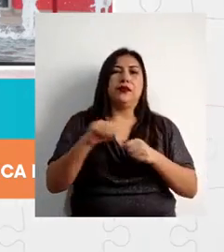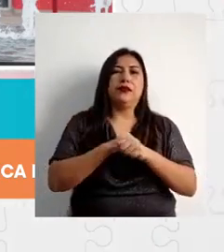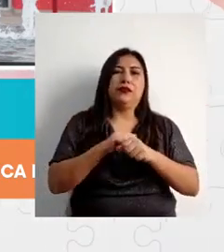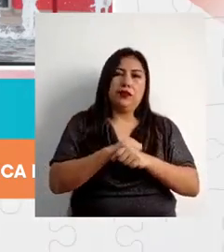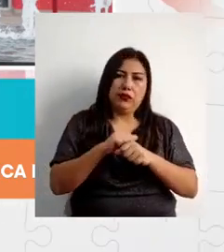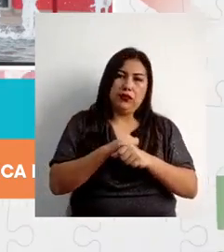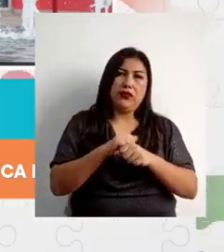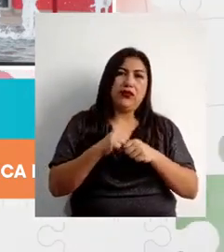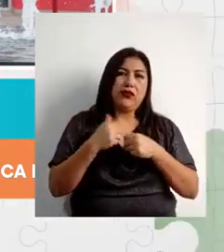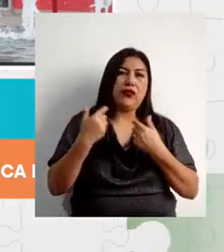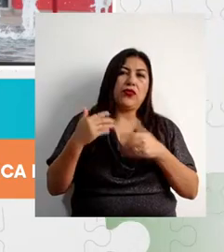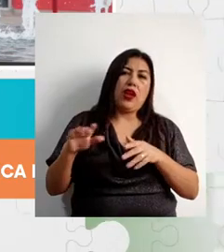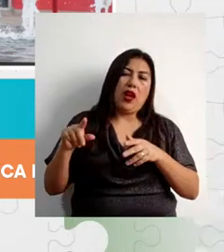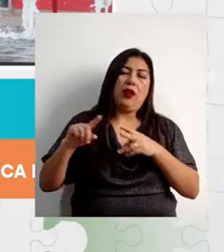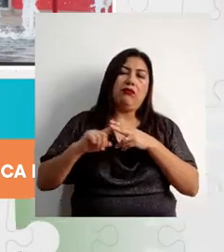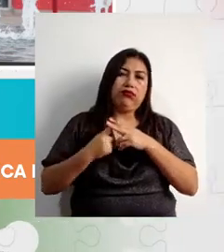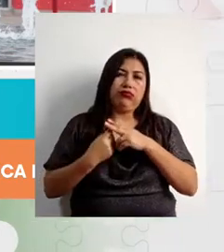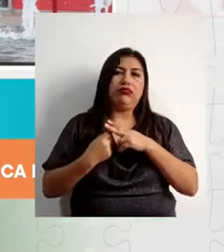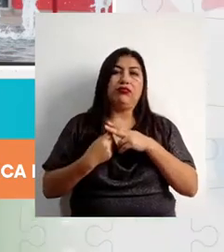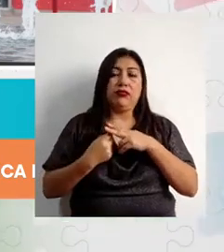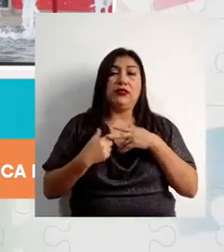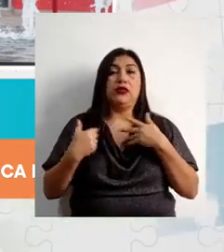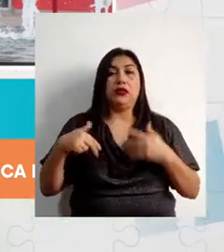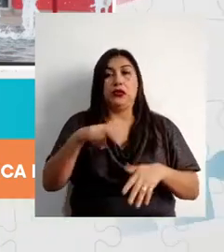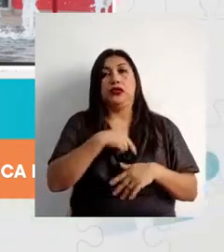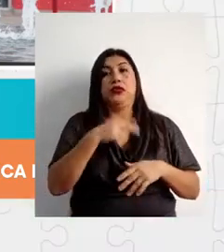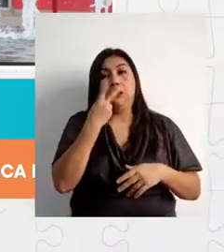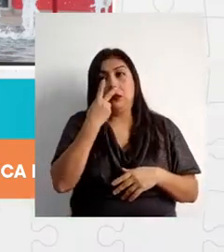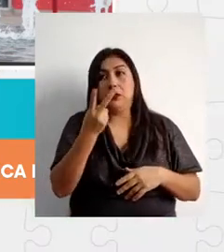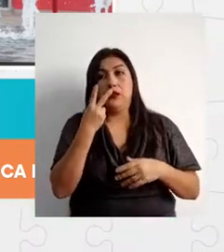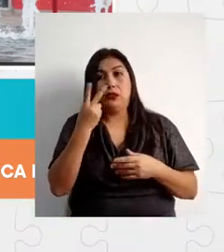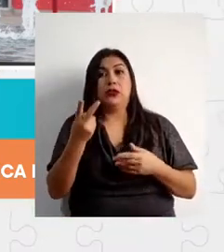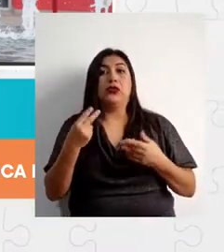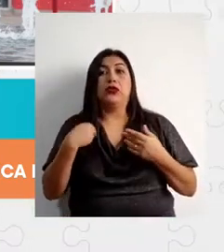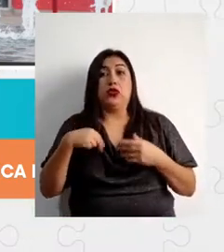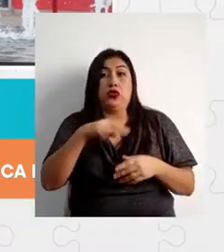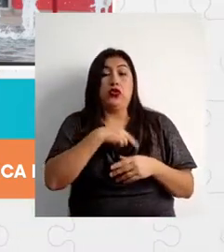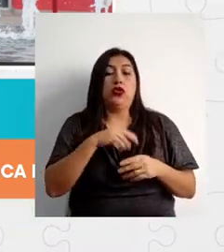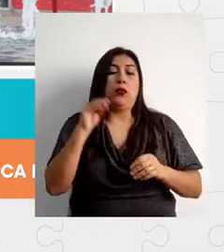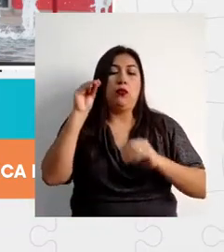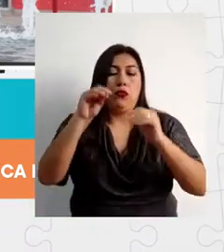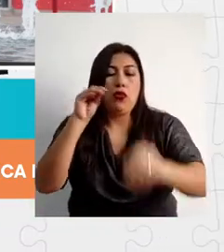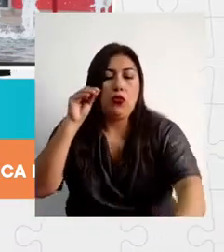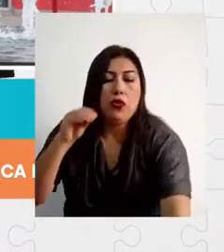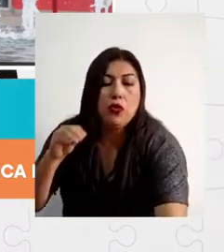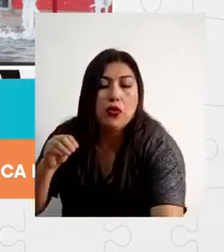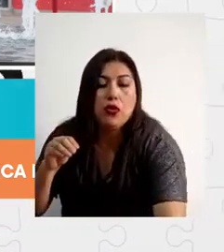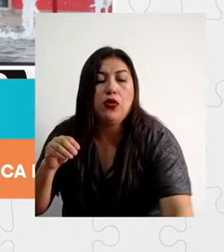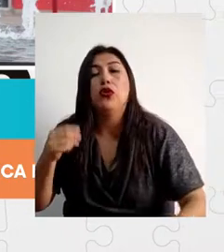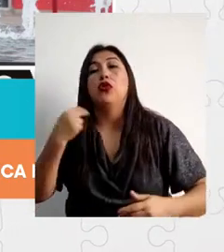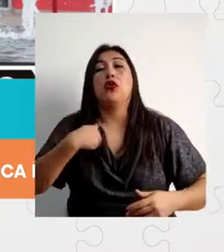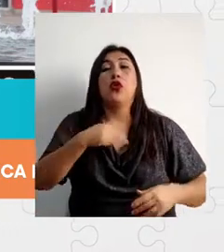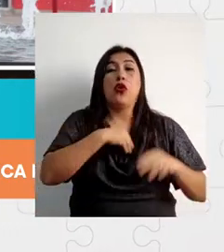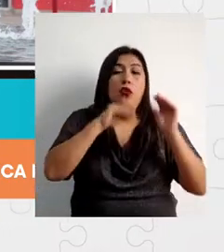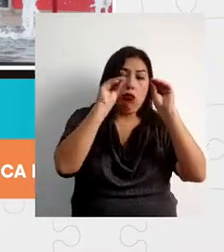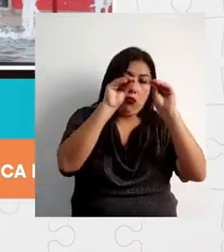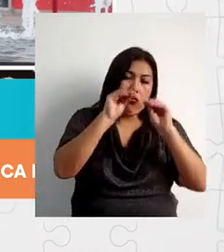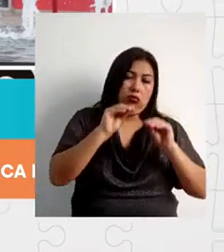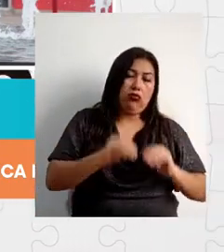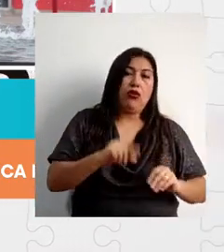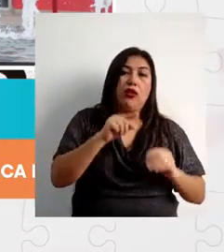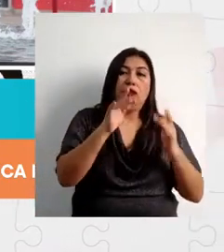cada día nosotros vamos a poner en nuestras redes las competencias de los peruanos, las